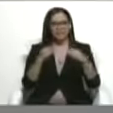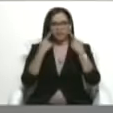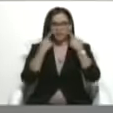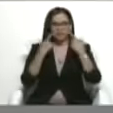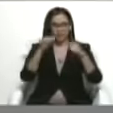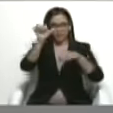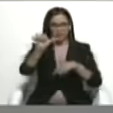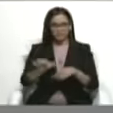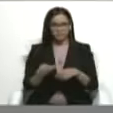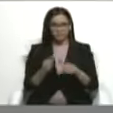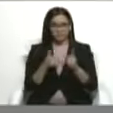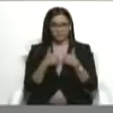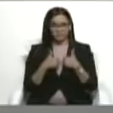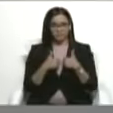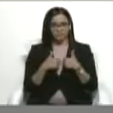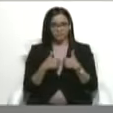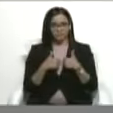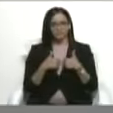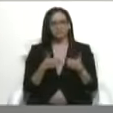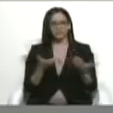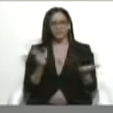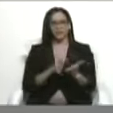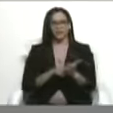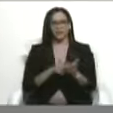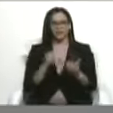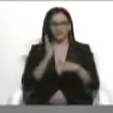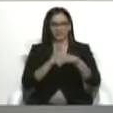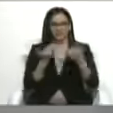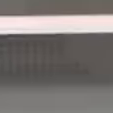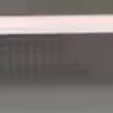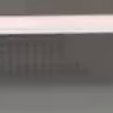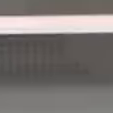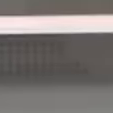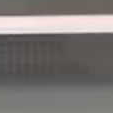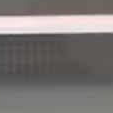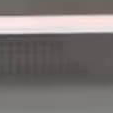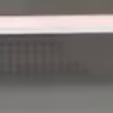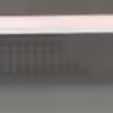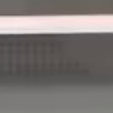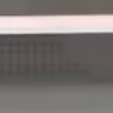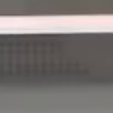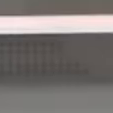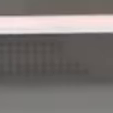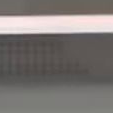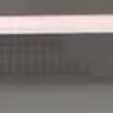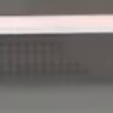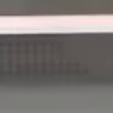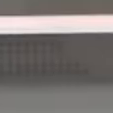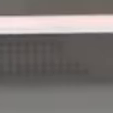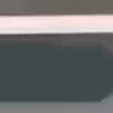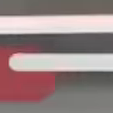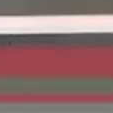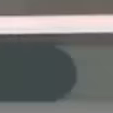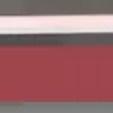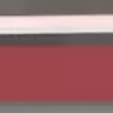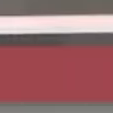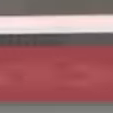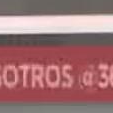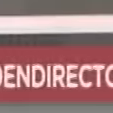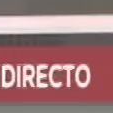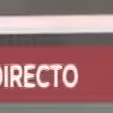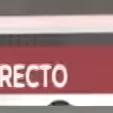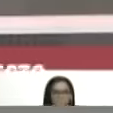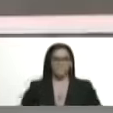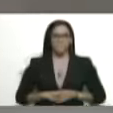en este momento, ¿le parece? Adelante. Vamos a un corte, ya venimos. Bueno, y continuamos en 360. Mucha gente nos ha escrito a mi cuenta